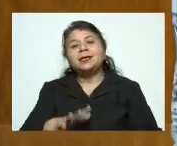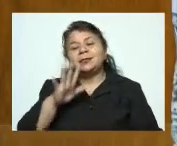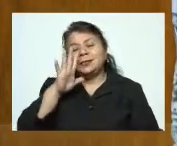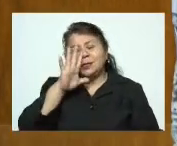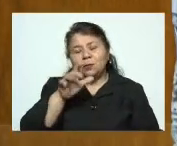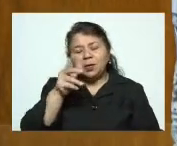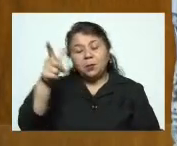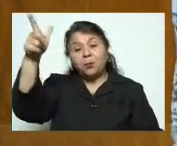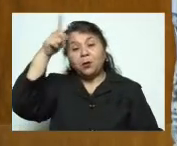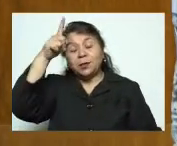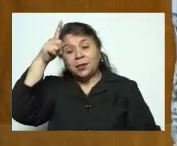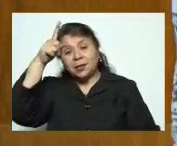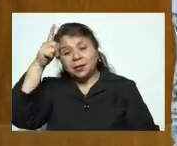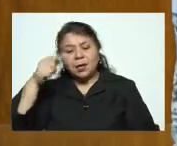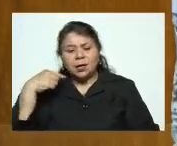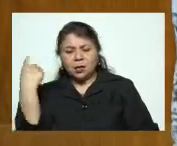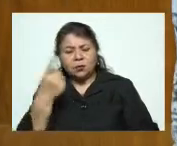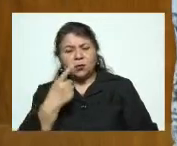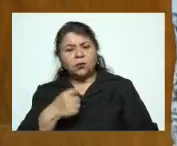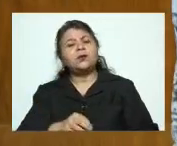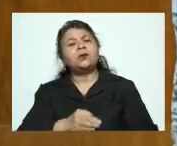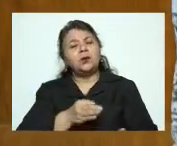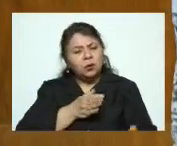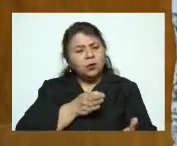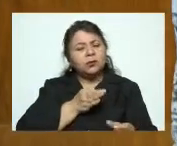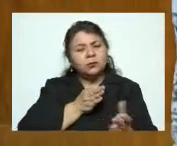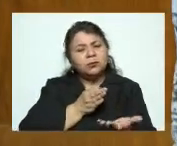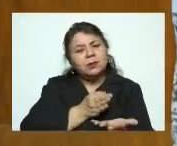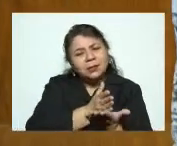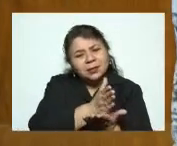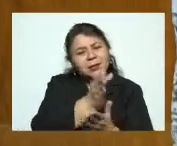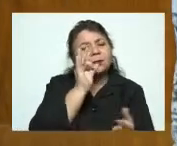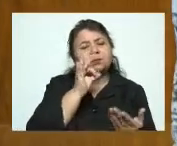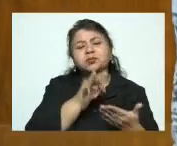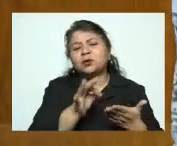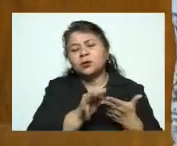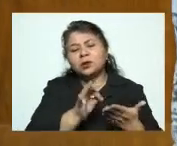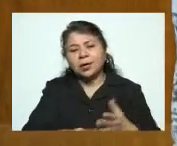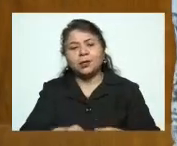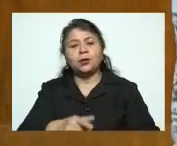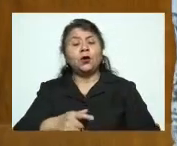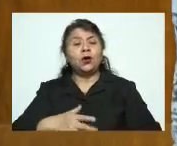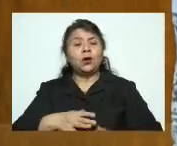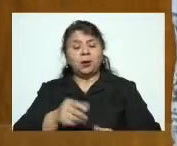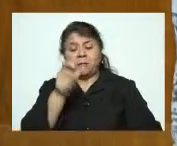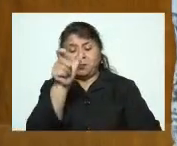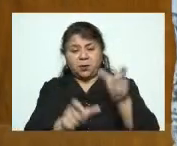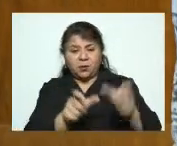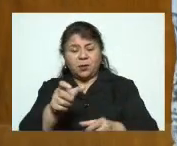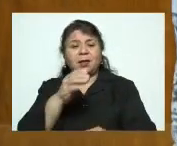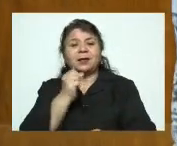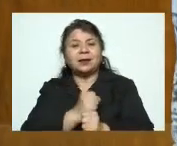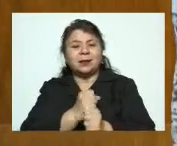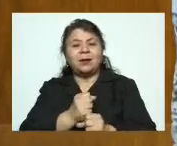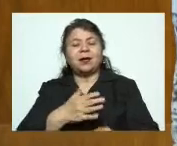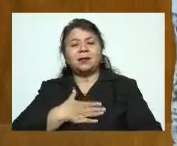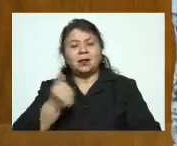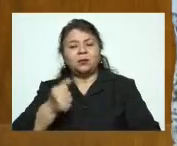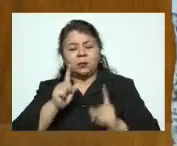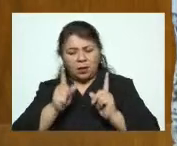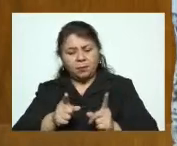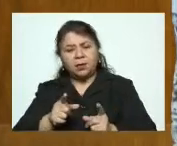uno de nosotros. Pero es necesario también que nosotros nos predispongamos a seguir cuidándonos. El